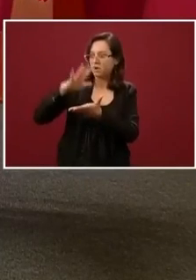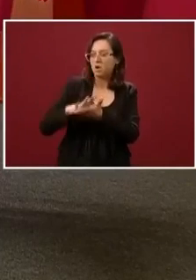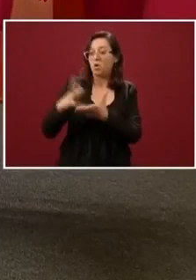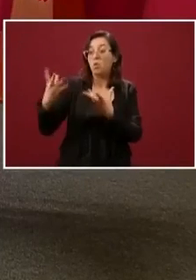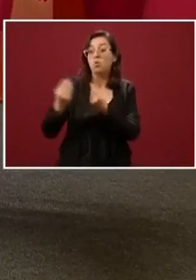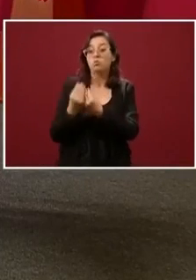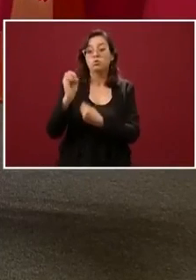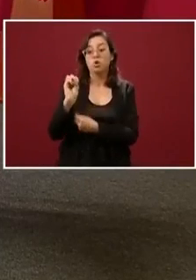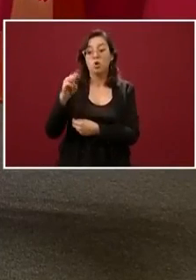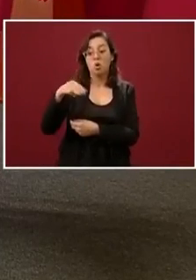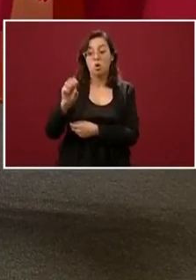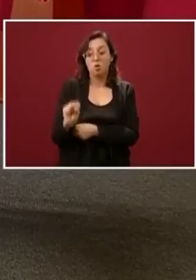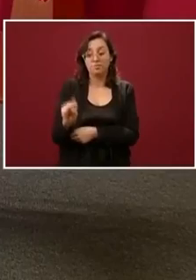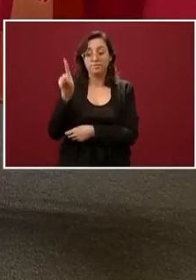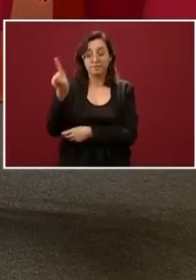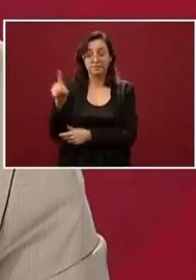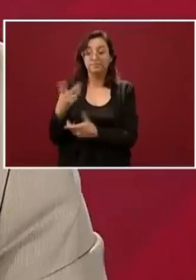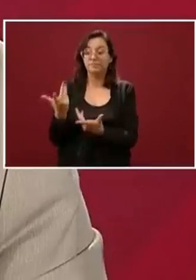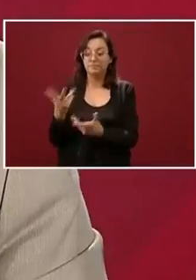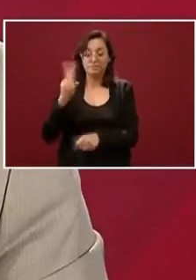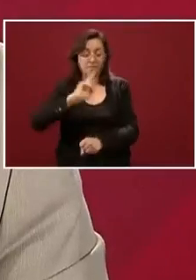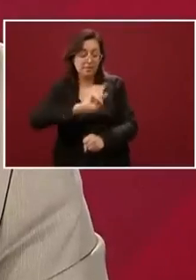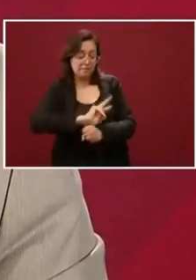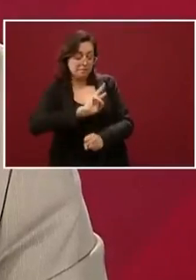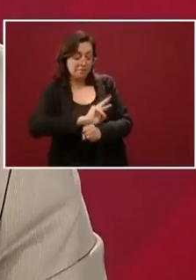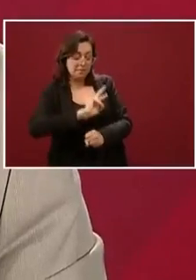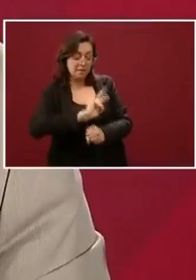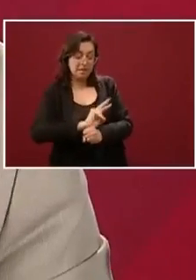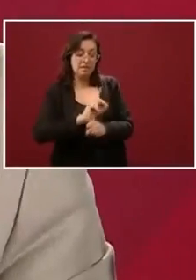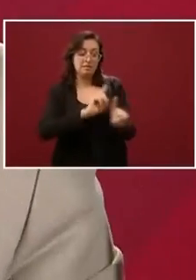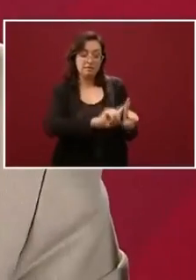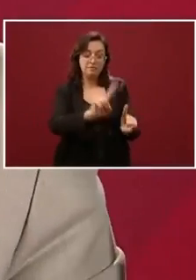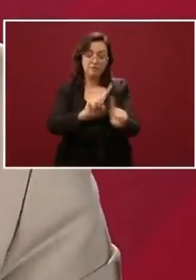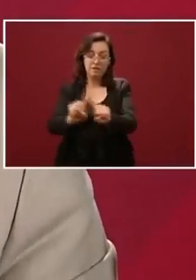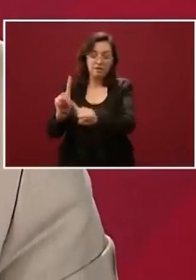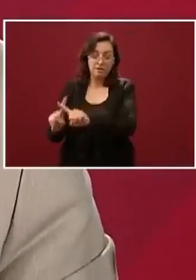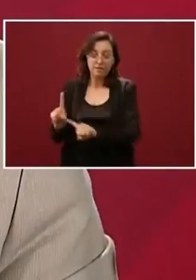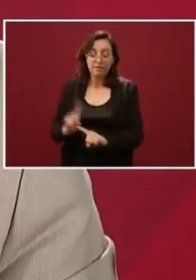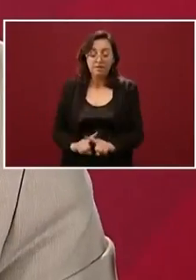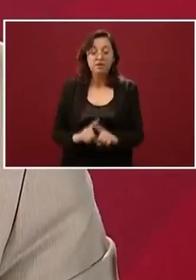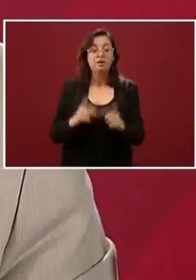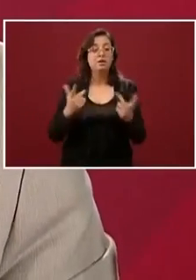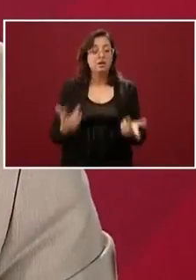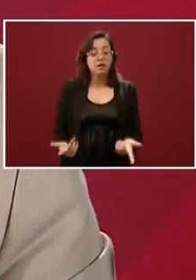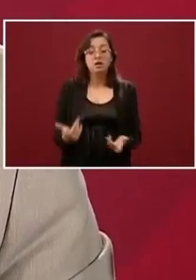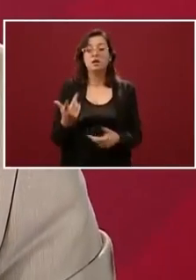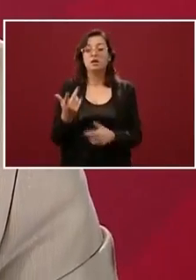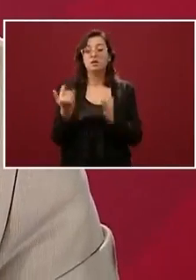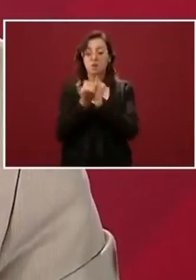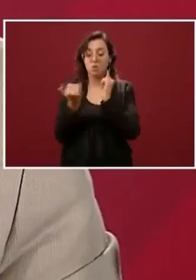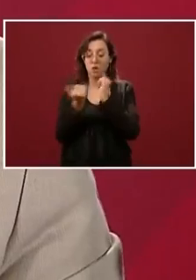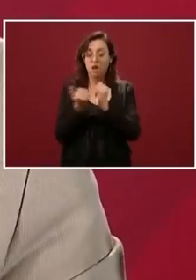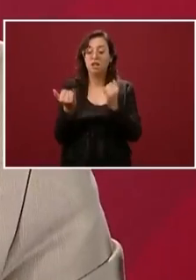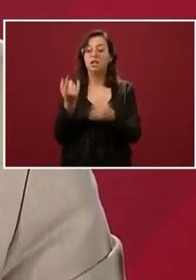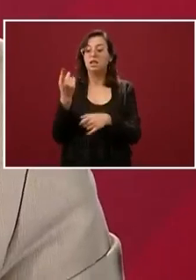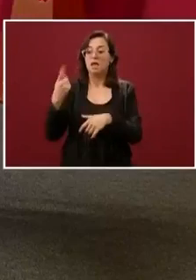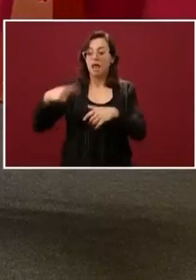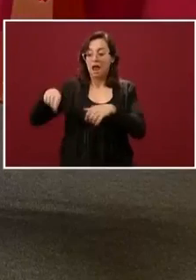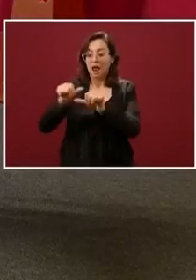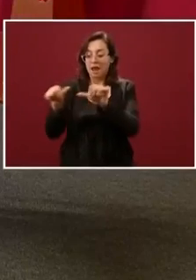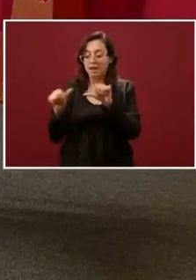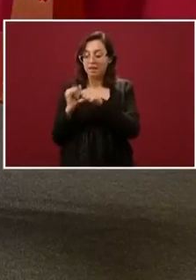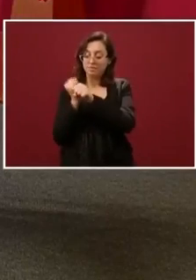de la Salud y es la entidad que además hace el monitoreo de diferentes eventos. La Dirección de Investigación Operativa es la que